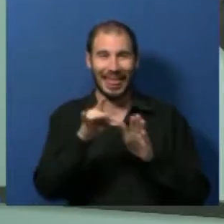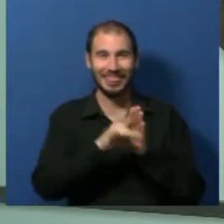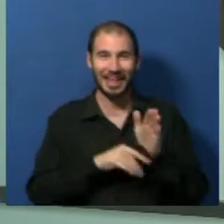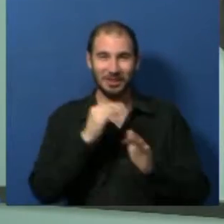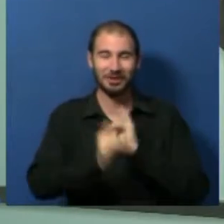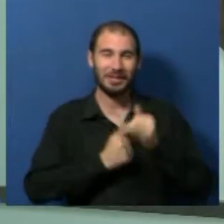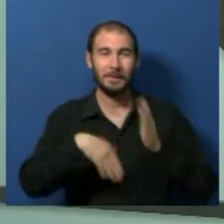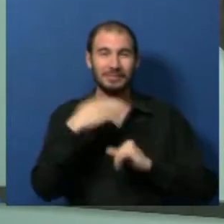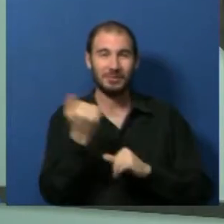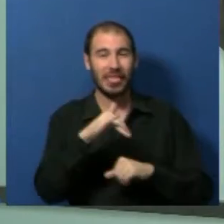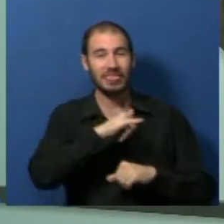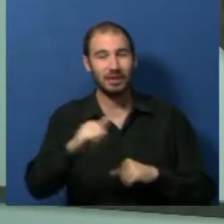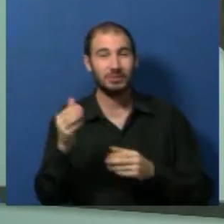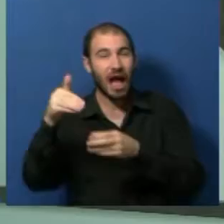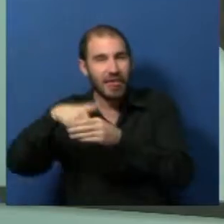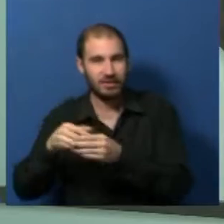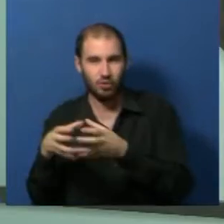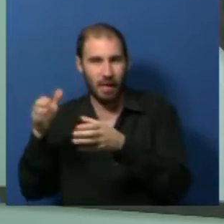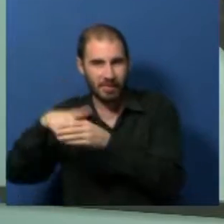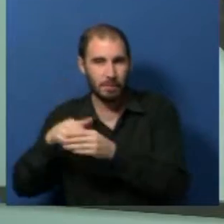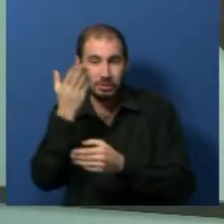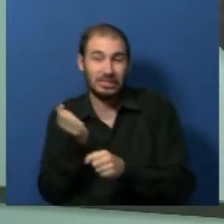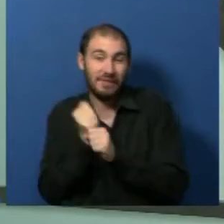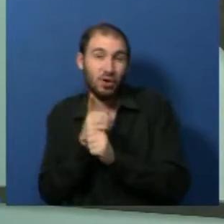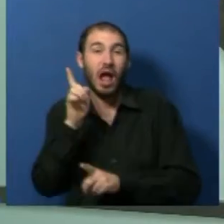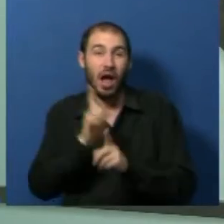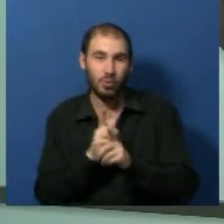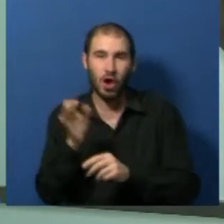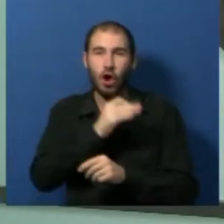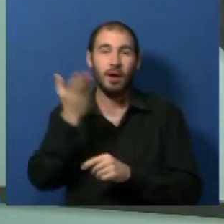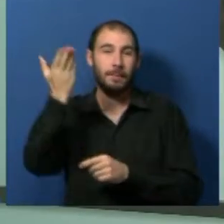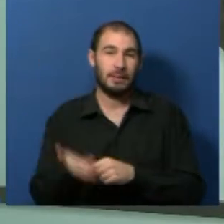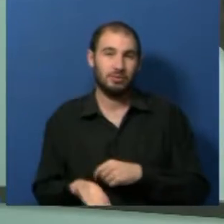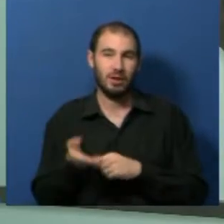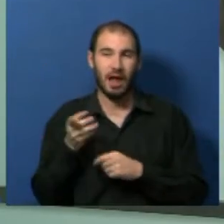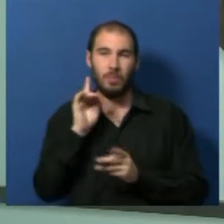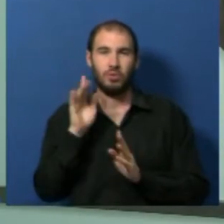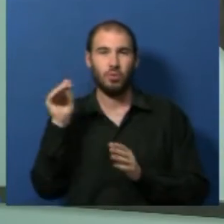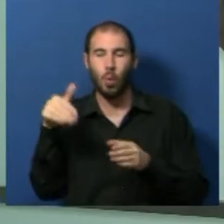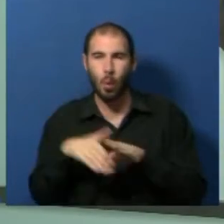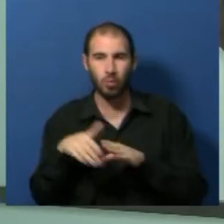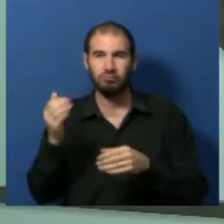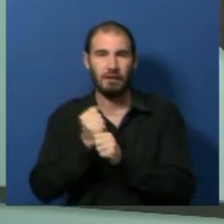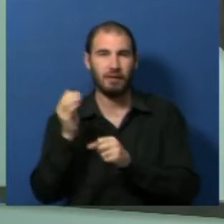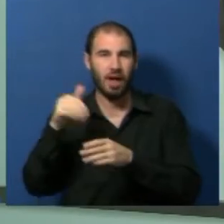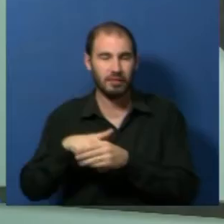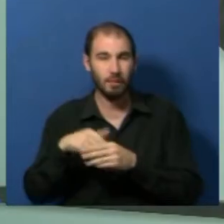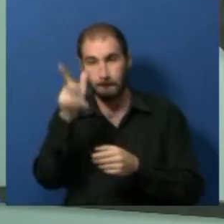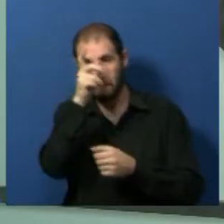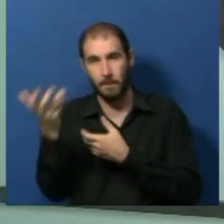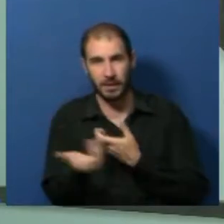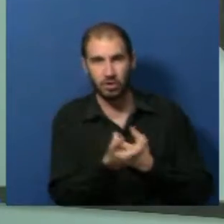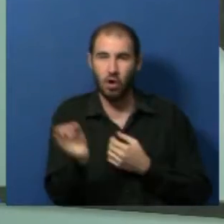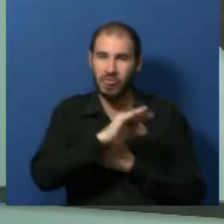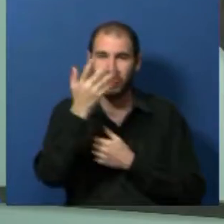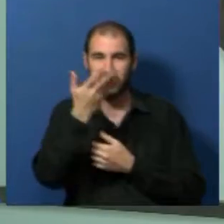más importante es que la denuncia viene desde adentro. Algún trabajador y alguna persona que haya estado trabajando para bomberos o para